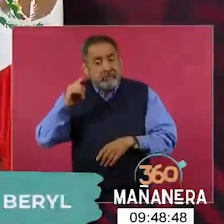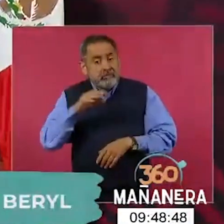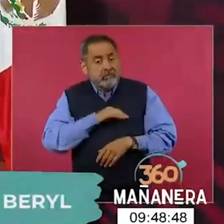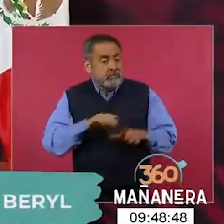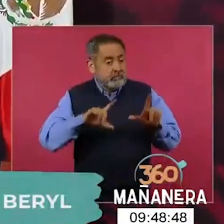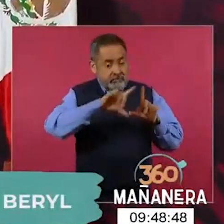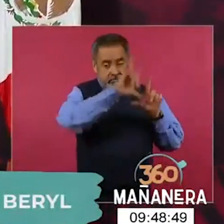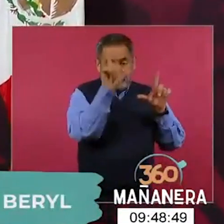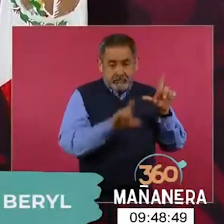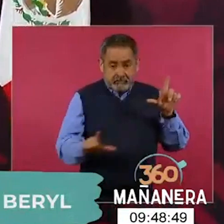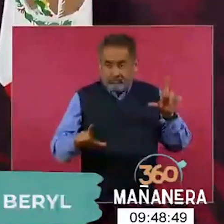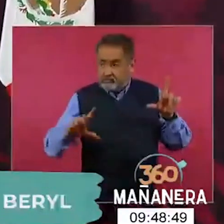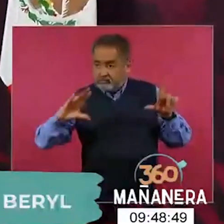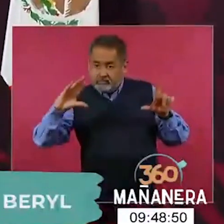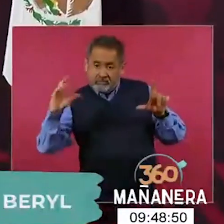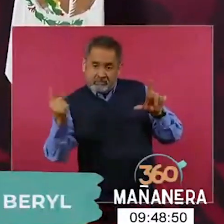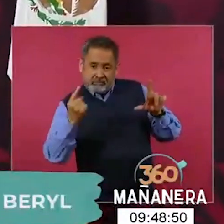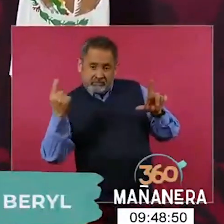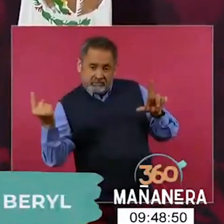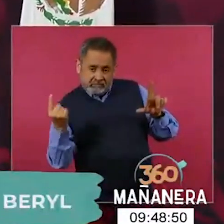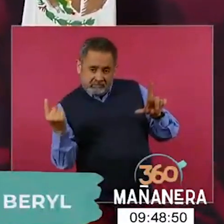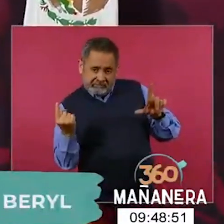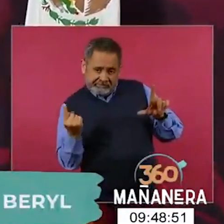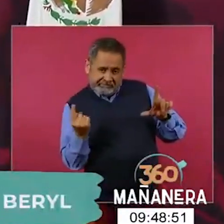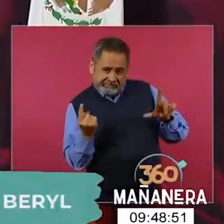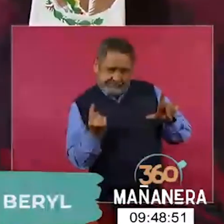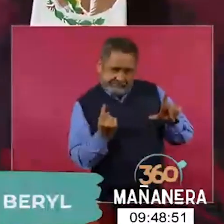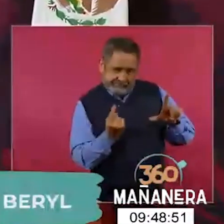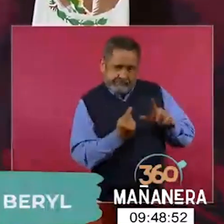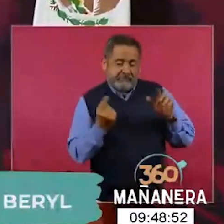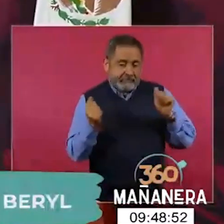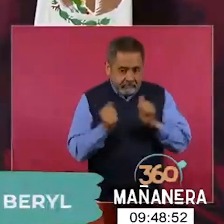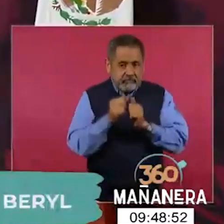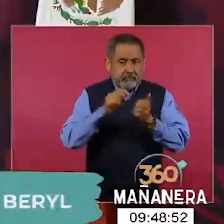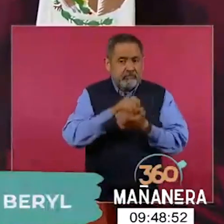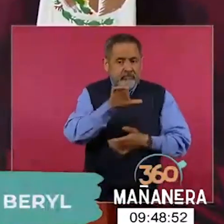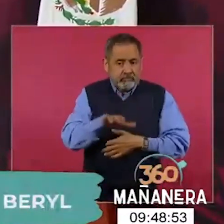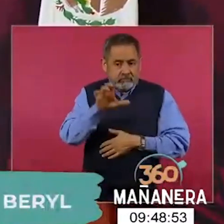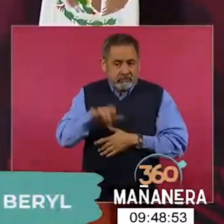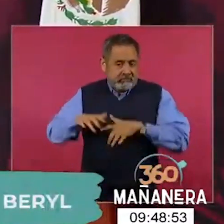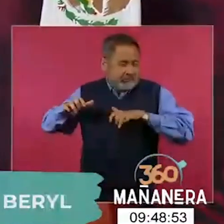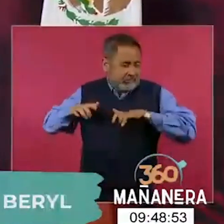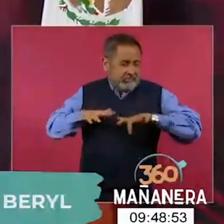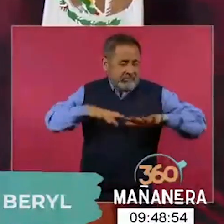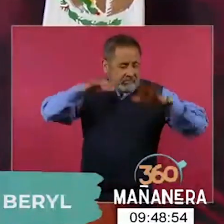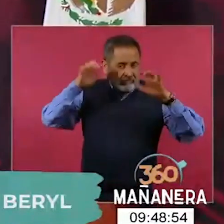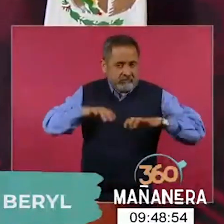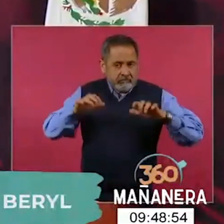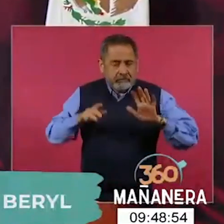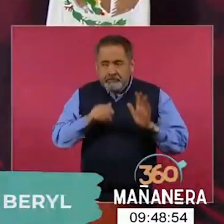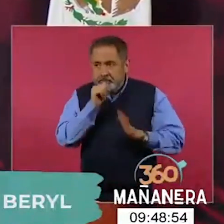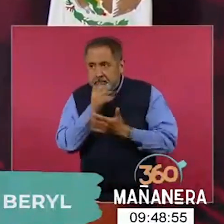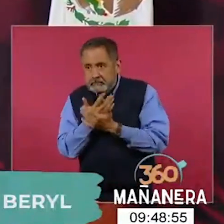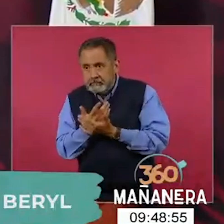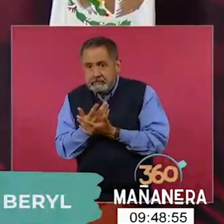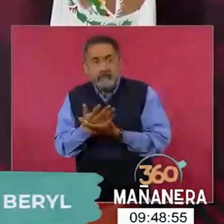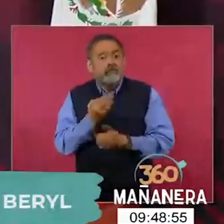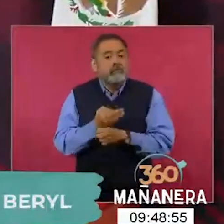a tierra por Cancún ahora se está este valorando